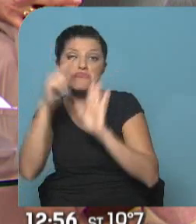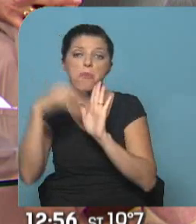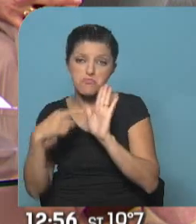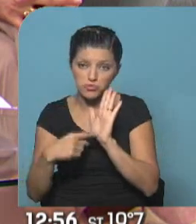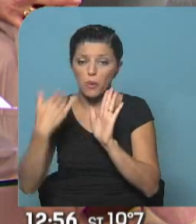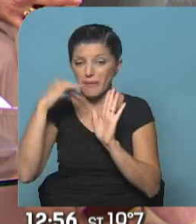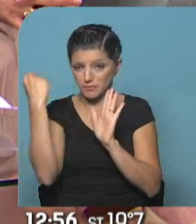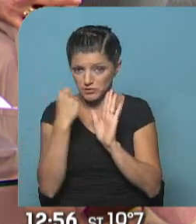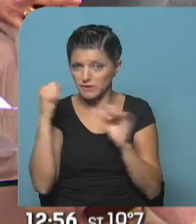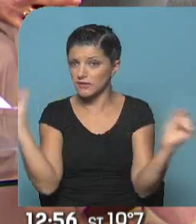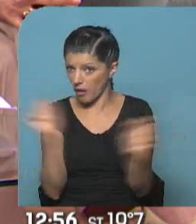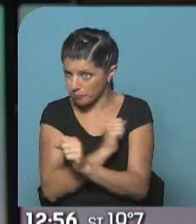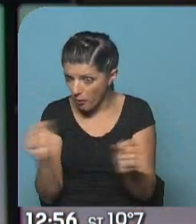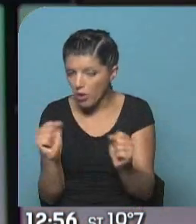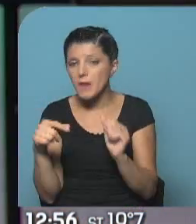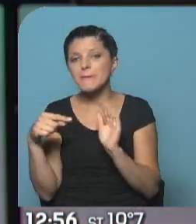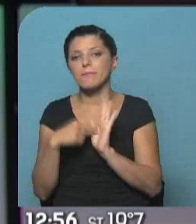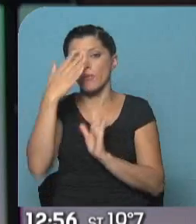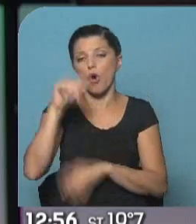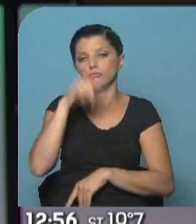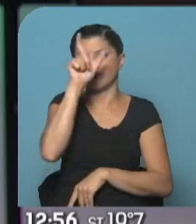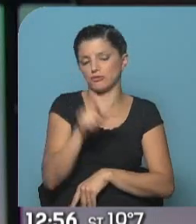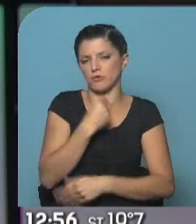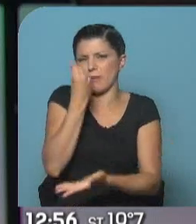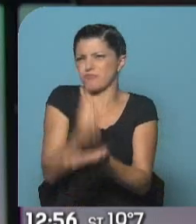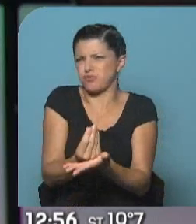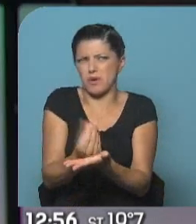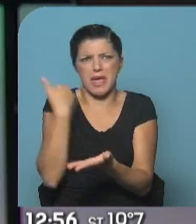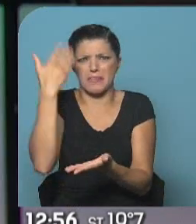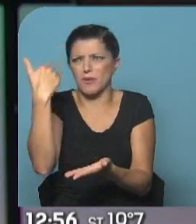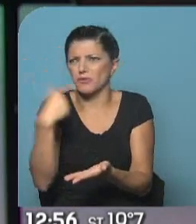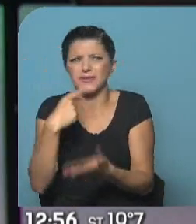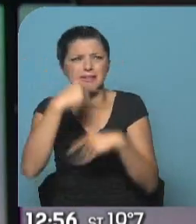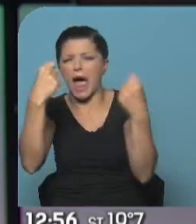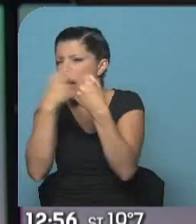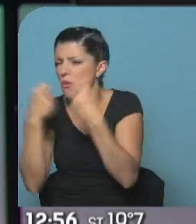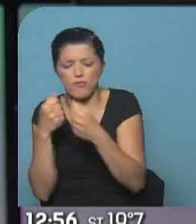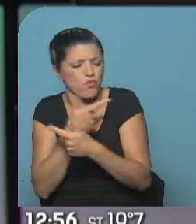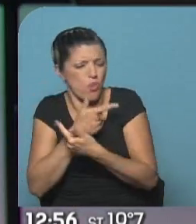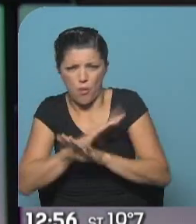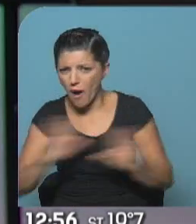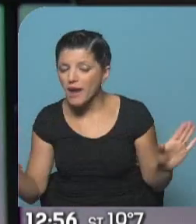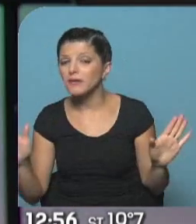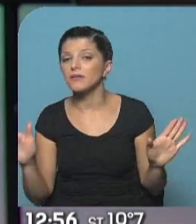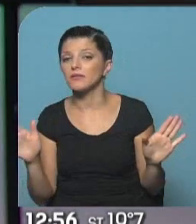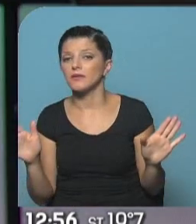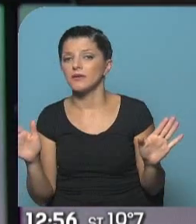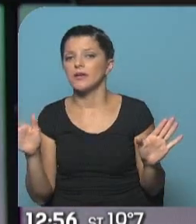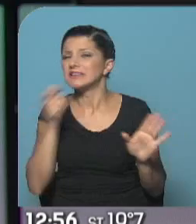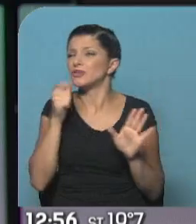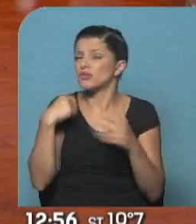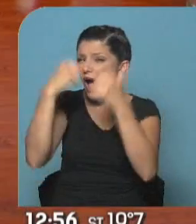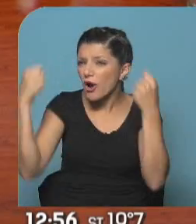Y después Lindner aparece, ¿no?, con un discurso muy dramático diciendo que no hay un consenso mínimo, que sería renunciar a los principios históricos